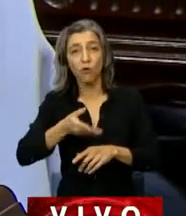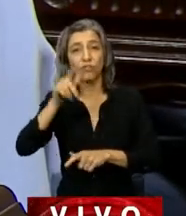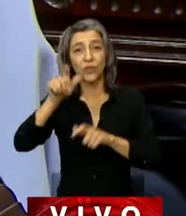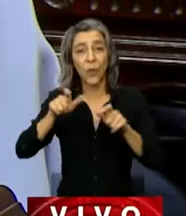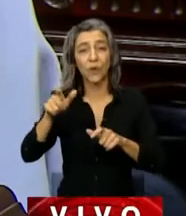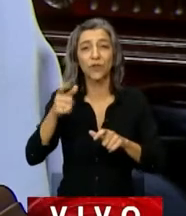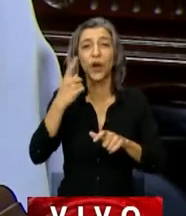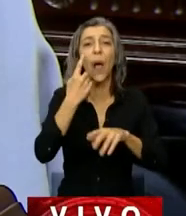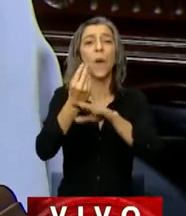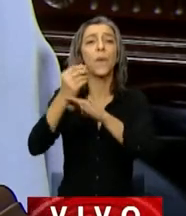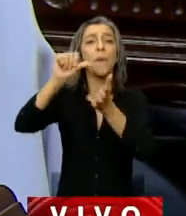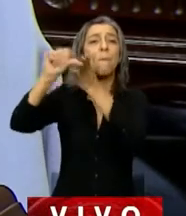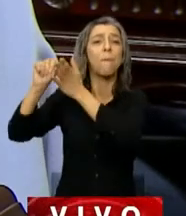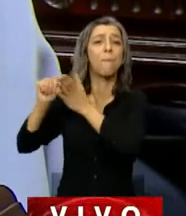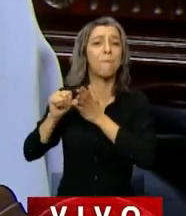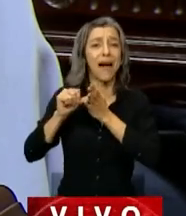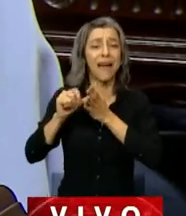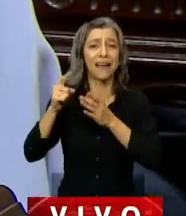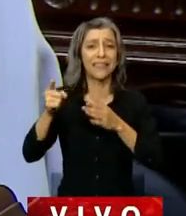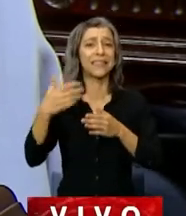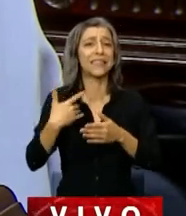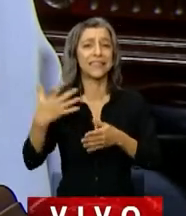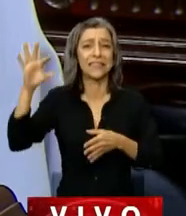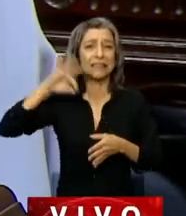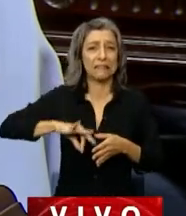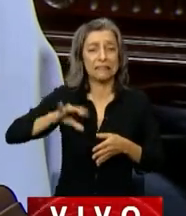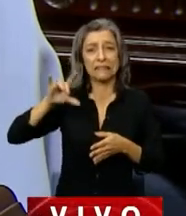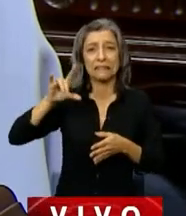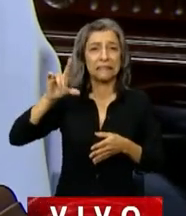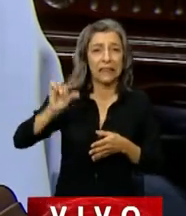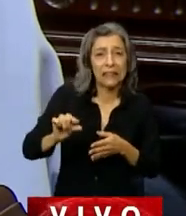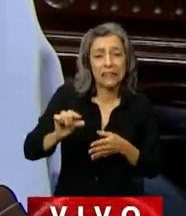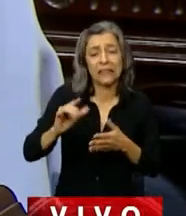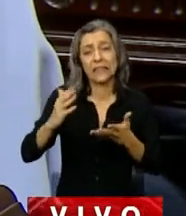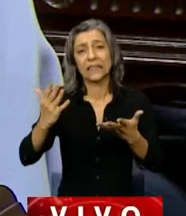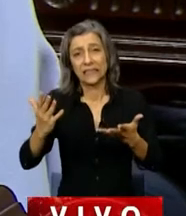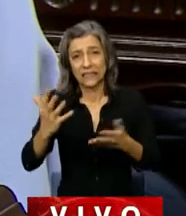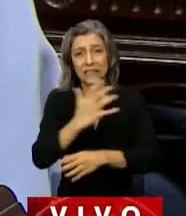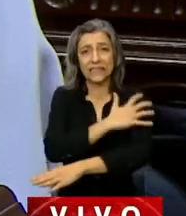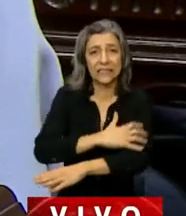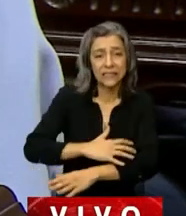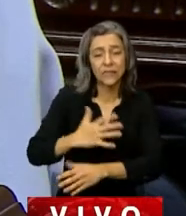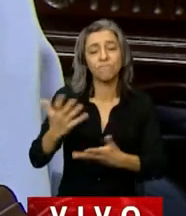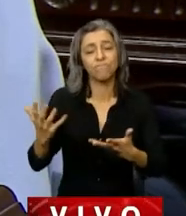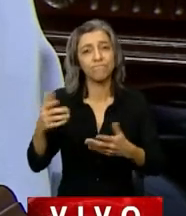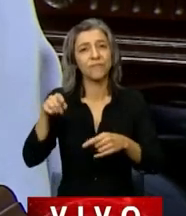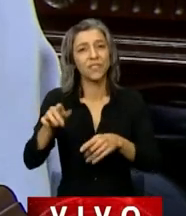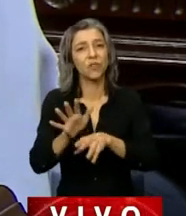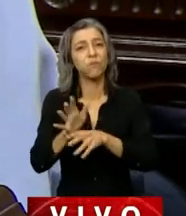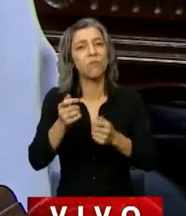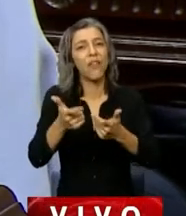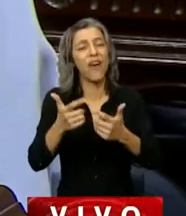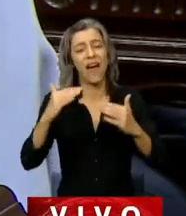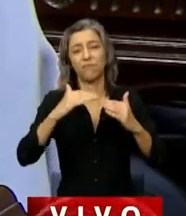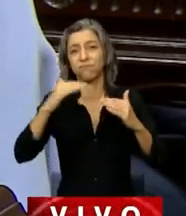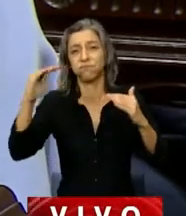medios ingresos. Y dando en esto una profunda inequidad al